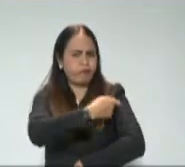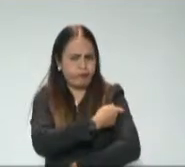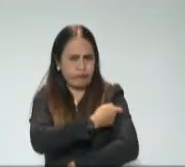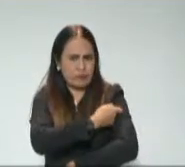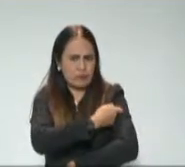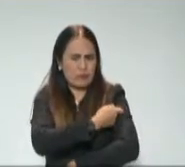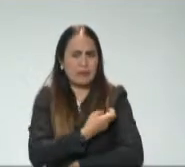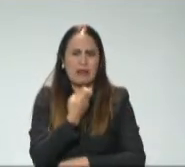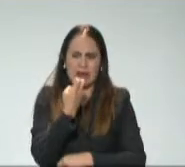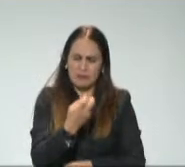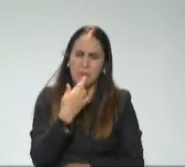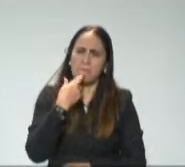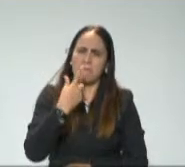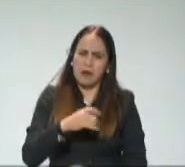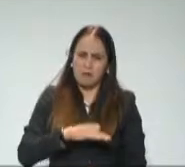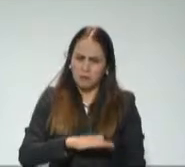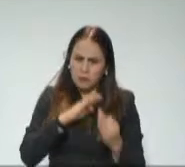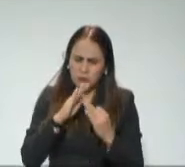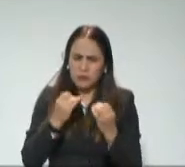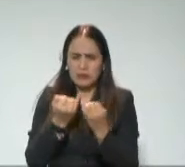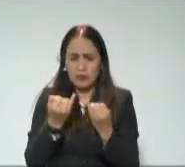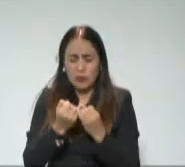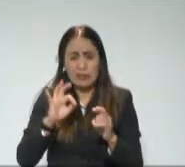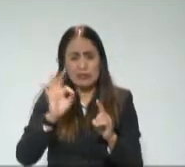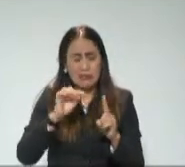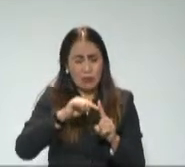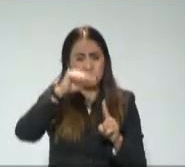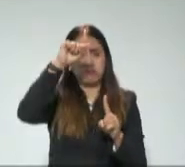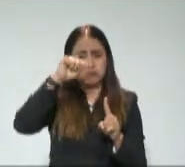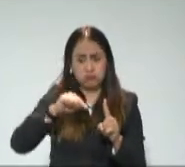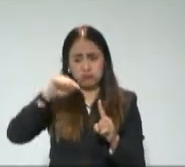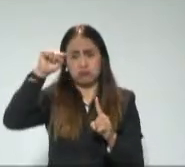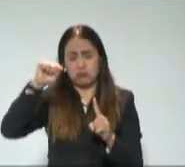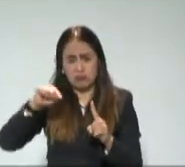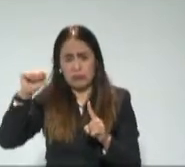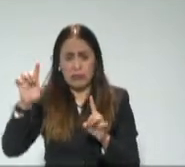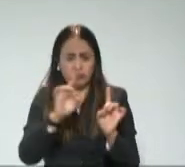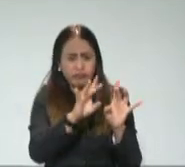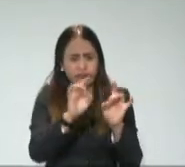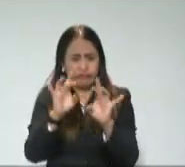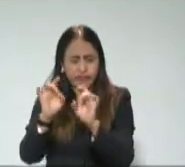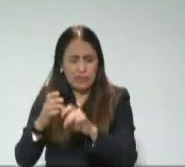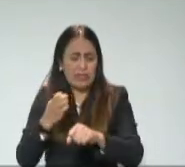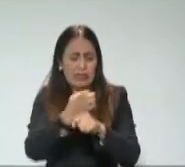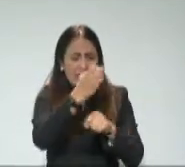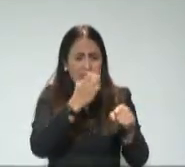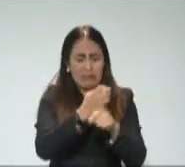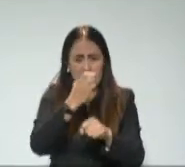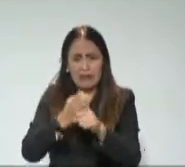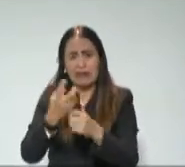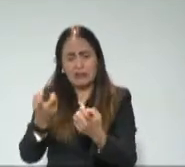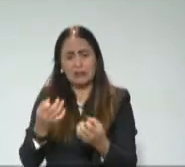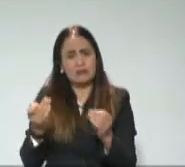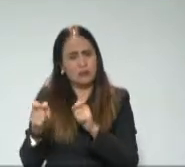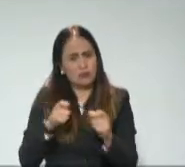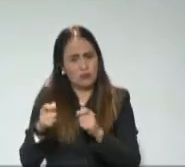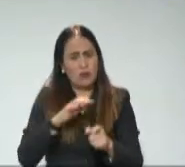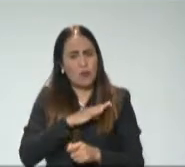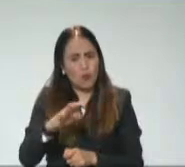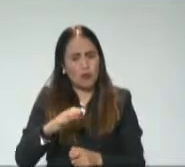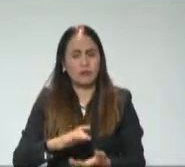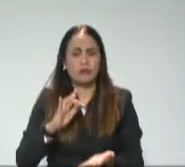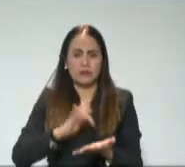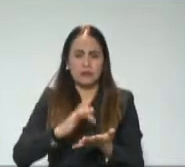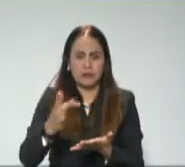así podremos enfrentar mejor los brotes y rebrotes que puedan ir sucediendo en una u otra entidad federativa Muchas gracias